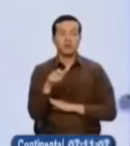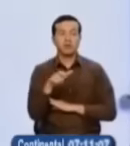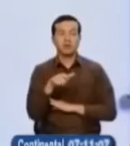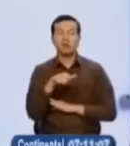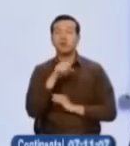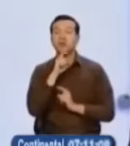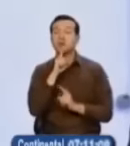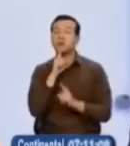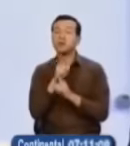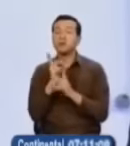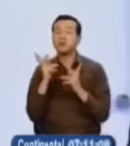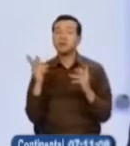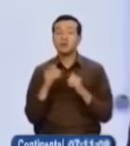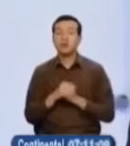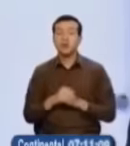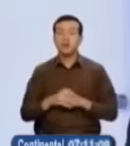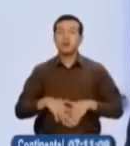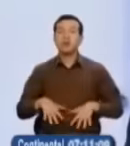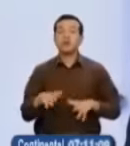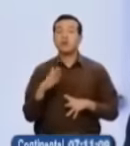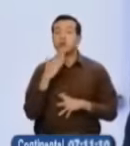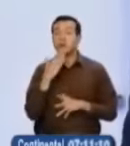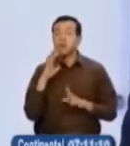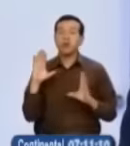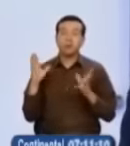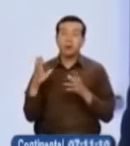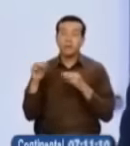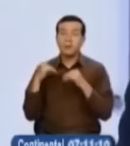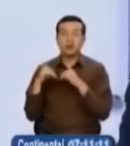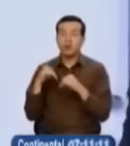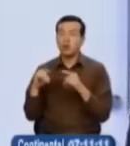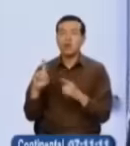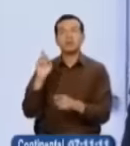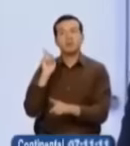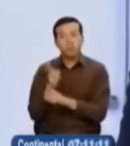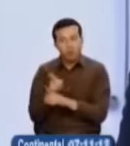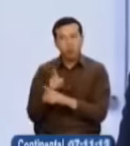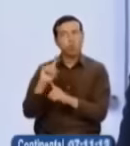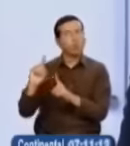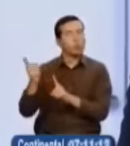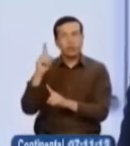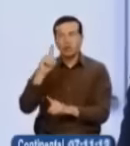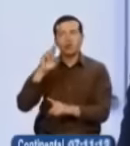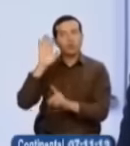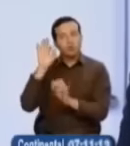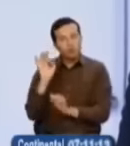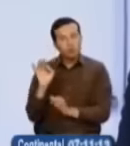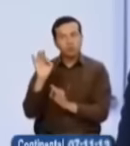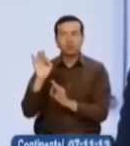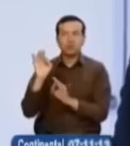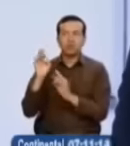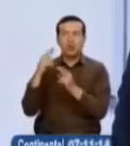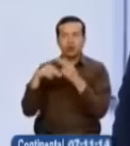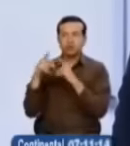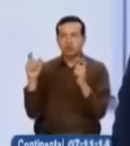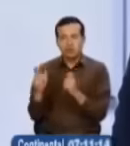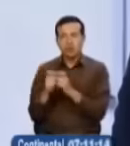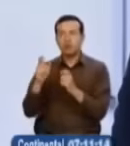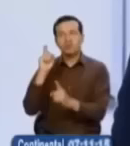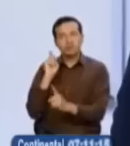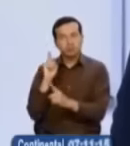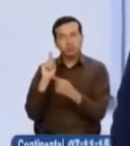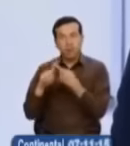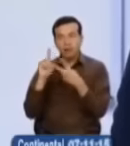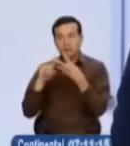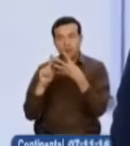puede encasillar, digamos, a la metodología en decir así es la única manera de hacer microfinanzas. Realmente